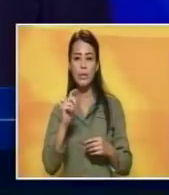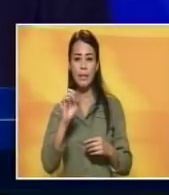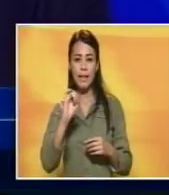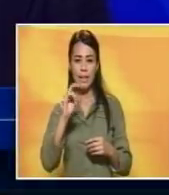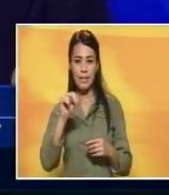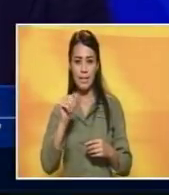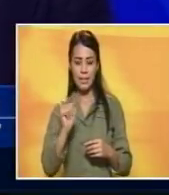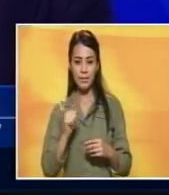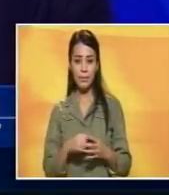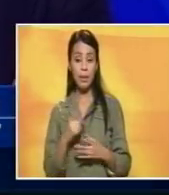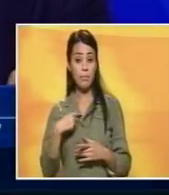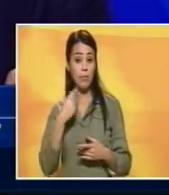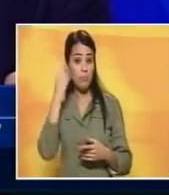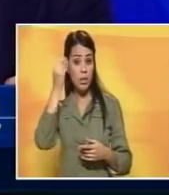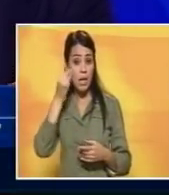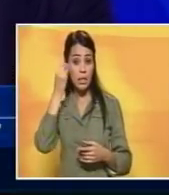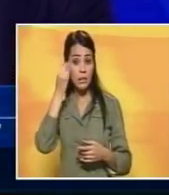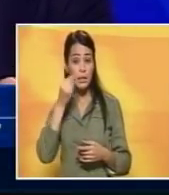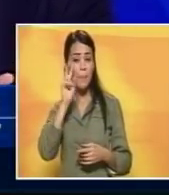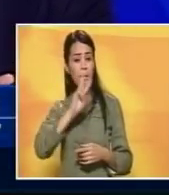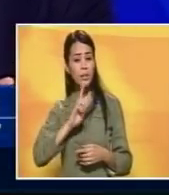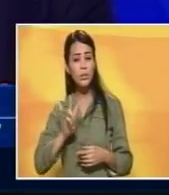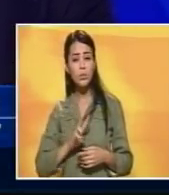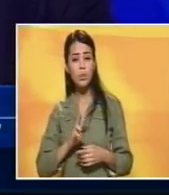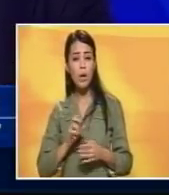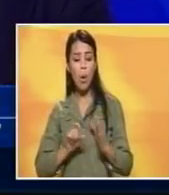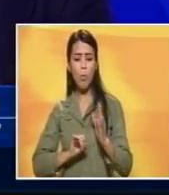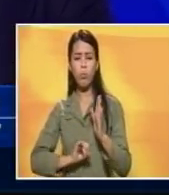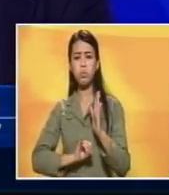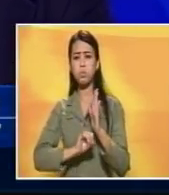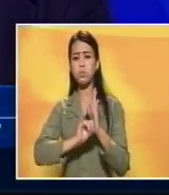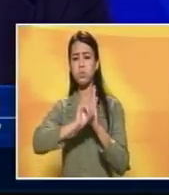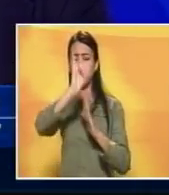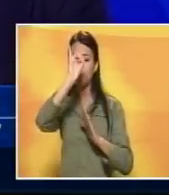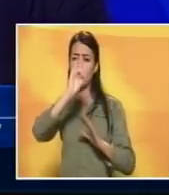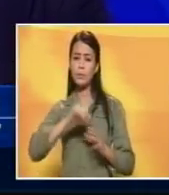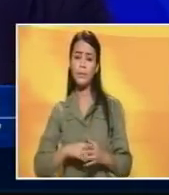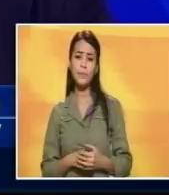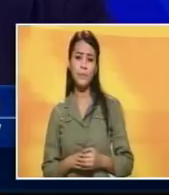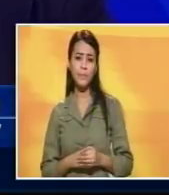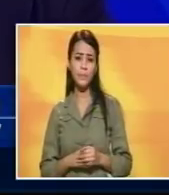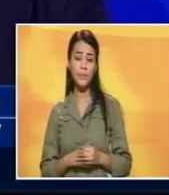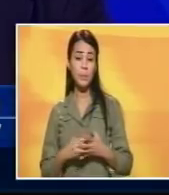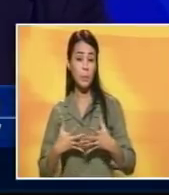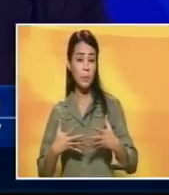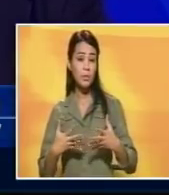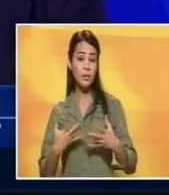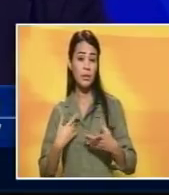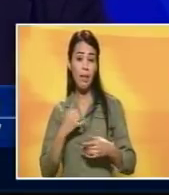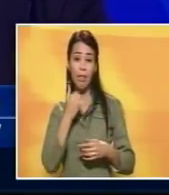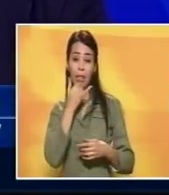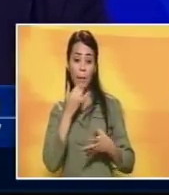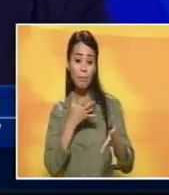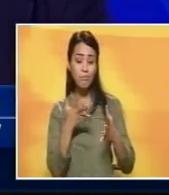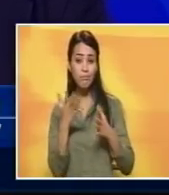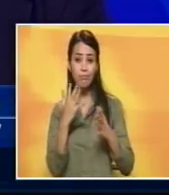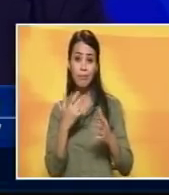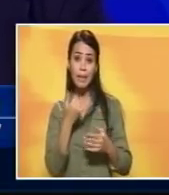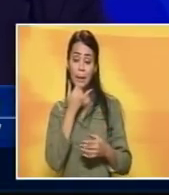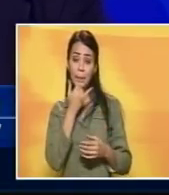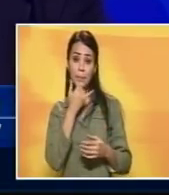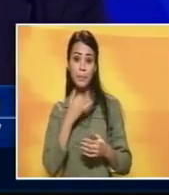Agudo considera que Venezuela está padeciendo una hiperinflación producto de una orientación económica equivocada.